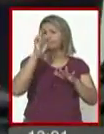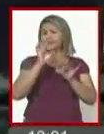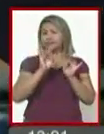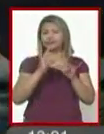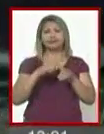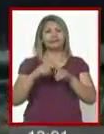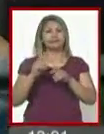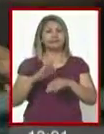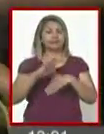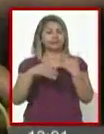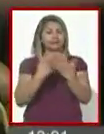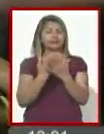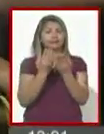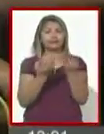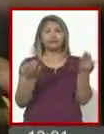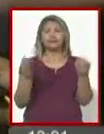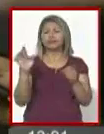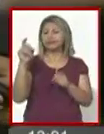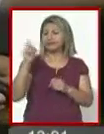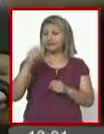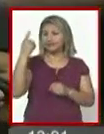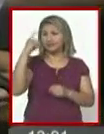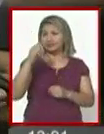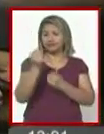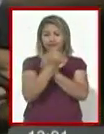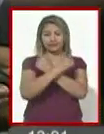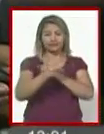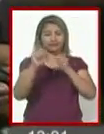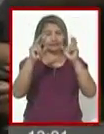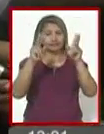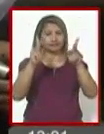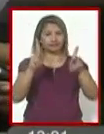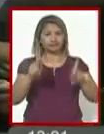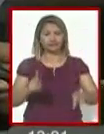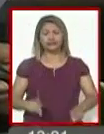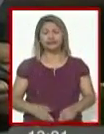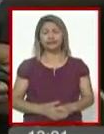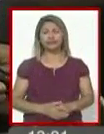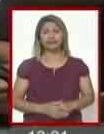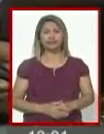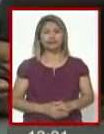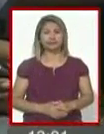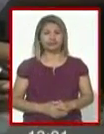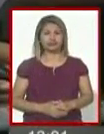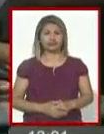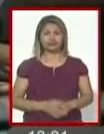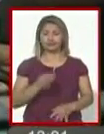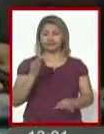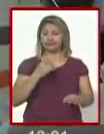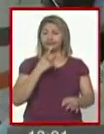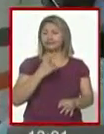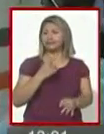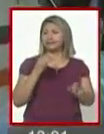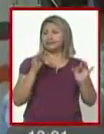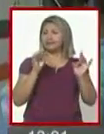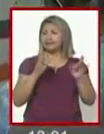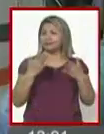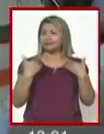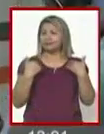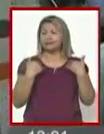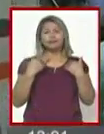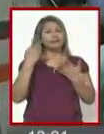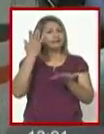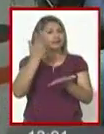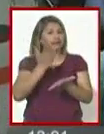que cuenta con todo el equipamiento necesario para salvar la vida a una persona, ¿no?, que esté en estado crítico. Tiene equipo